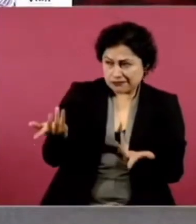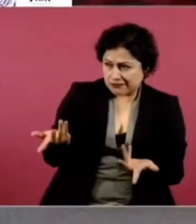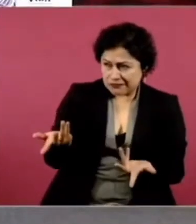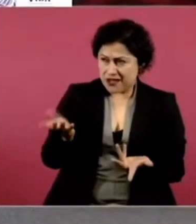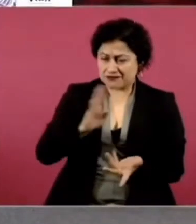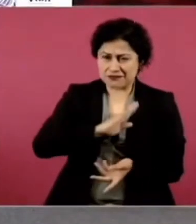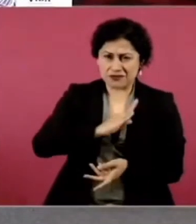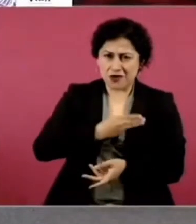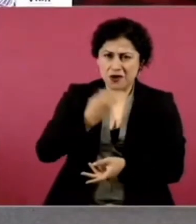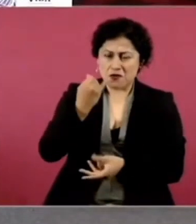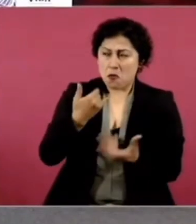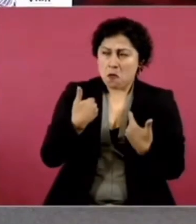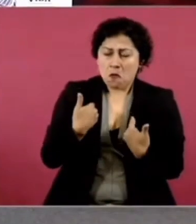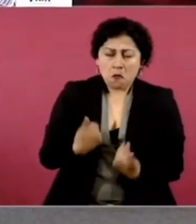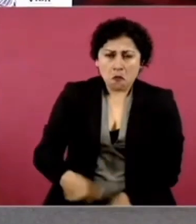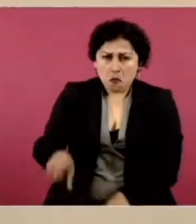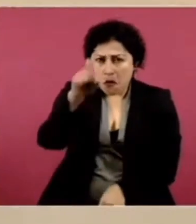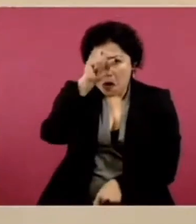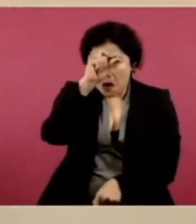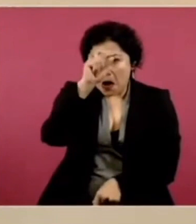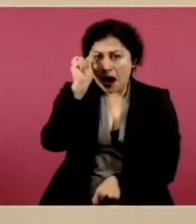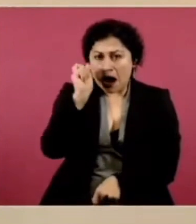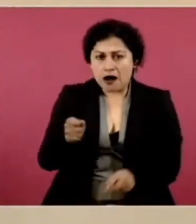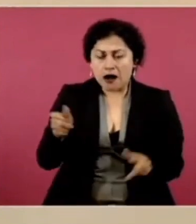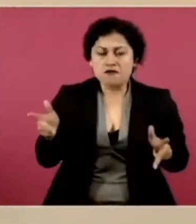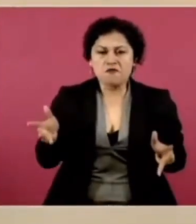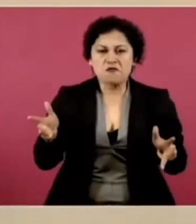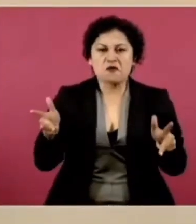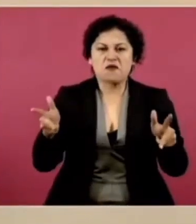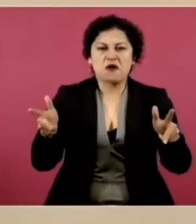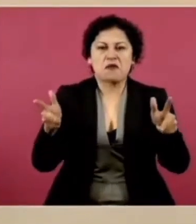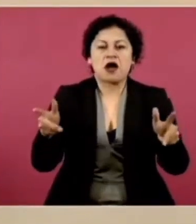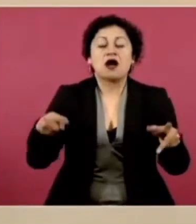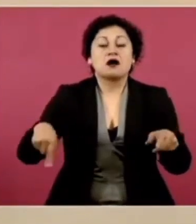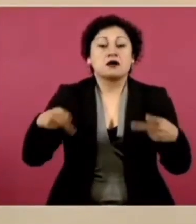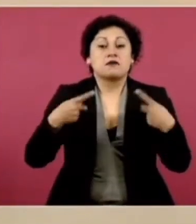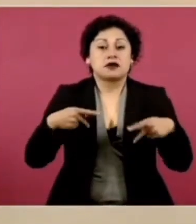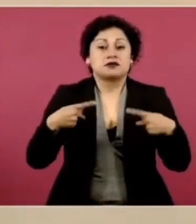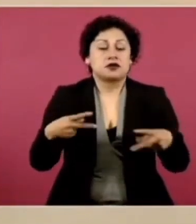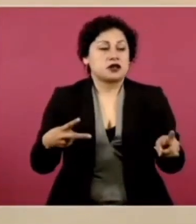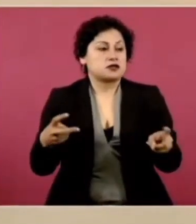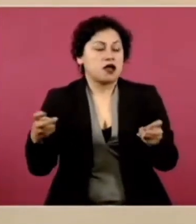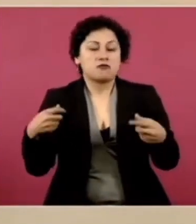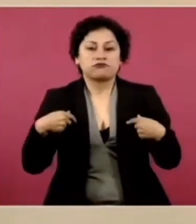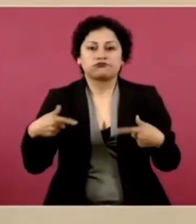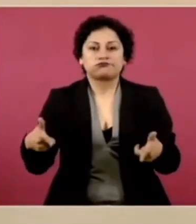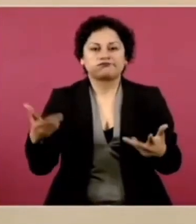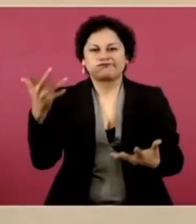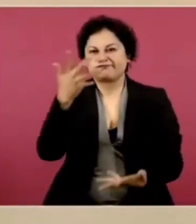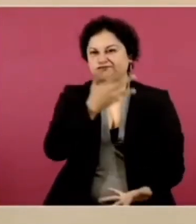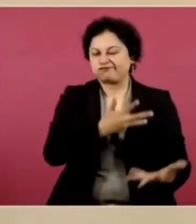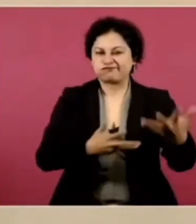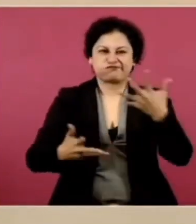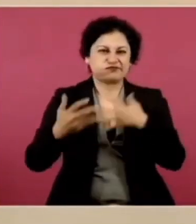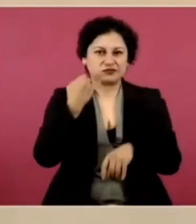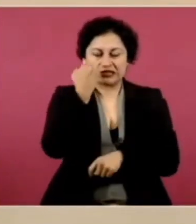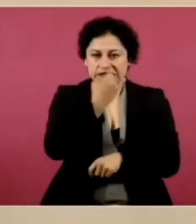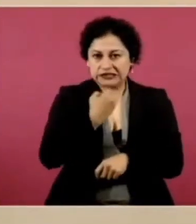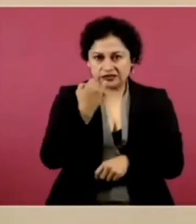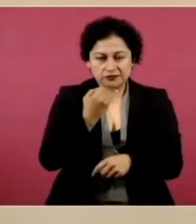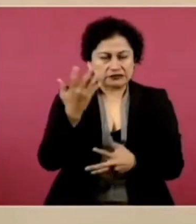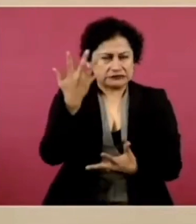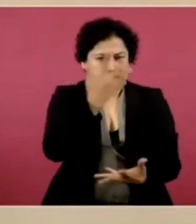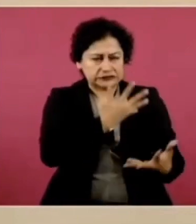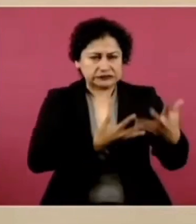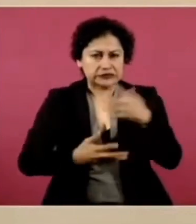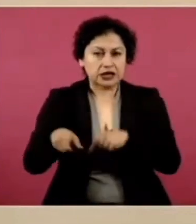español, pues no entendió las exigencias de los asaltantes. Esto generó confusión y finalmente uno de los